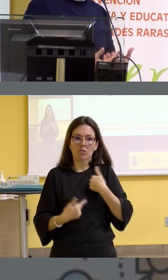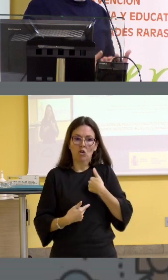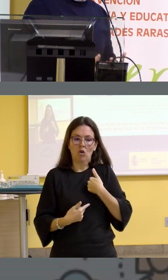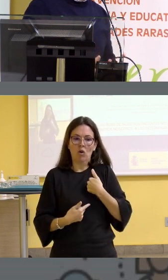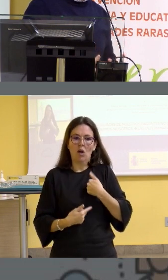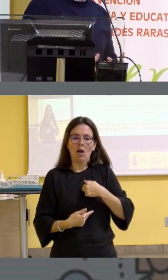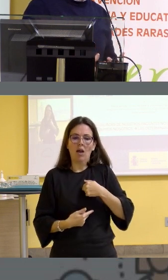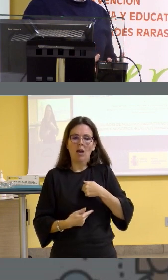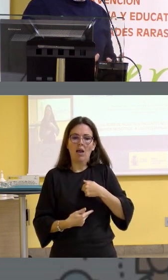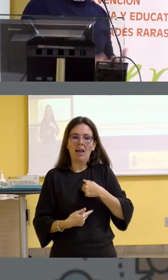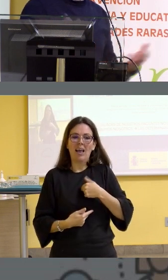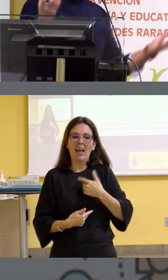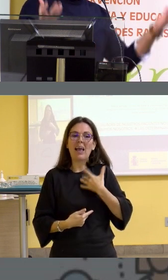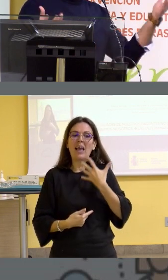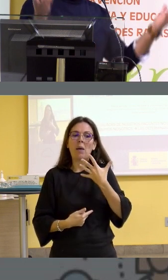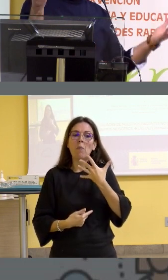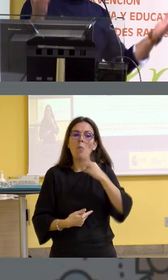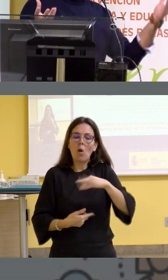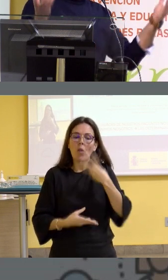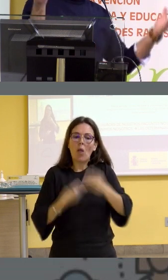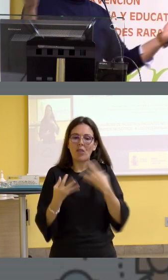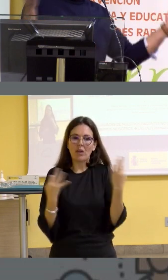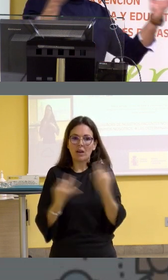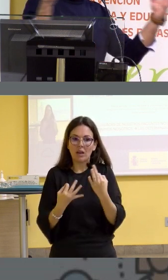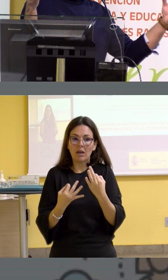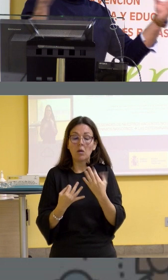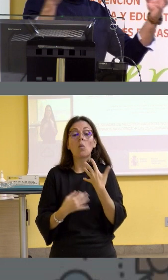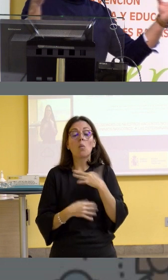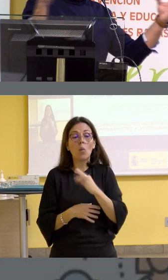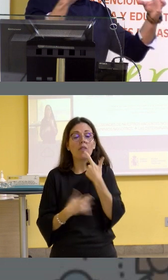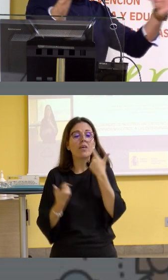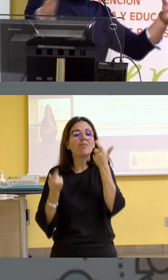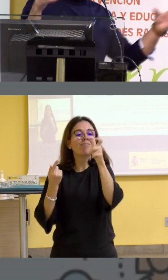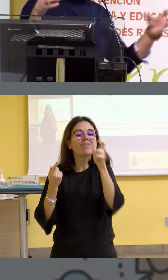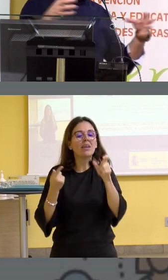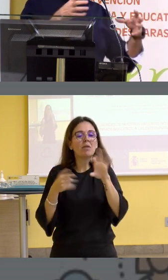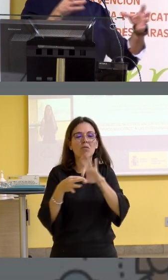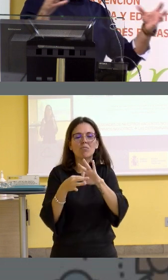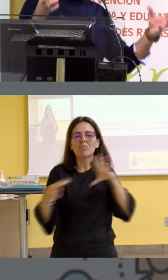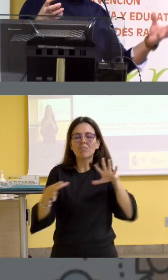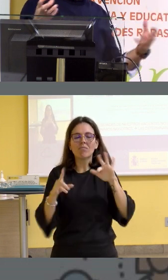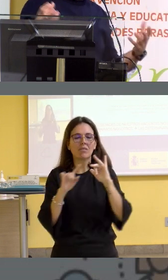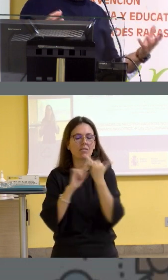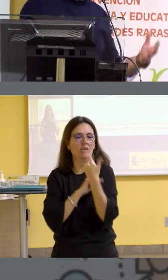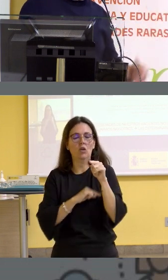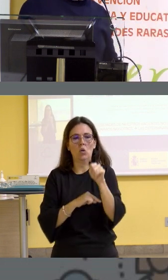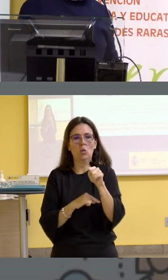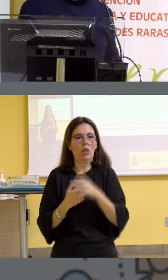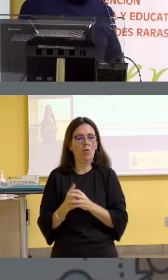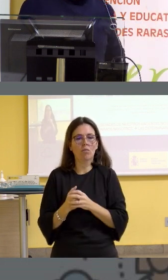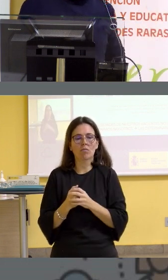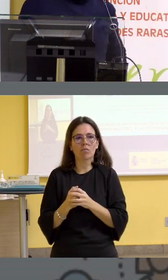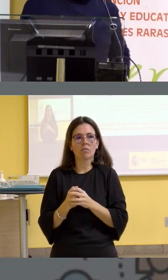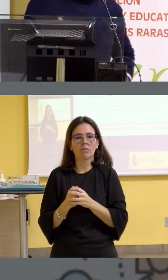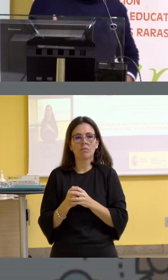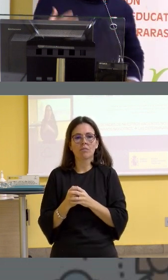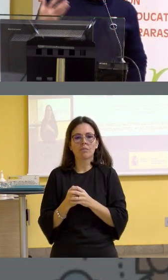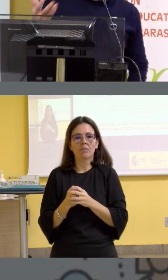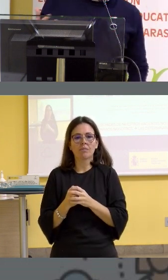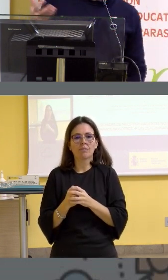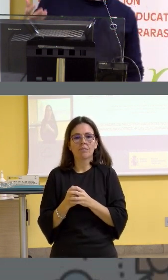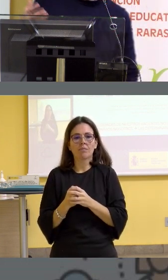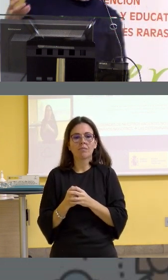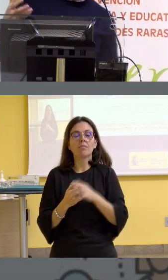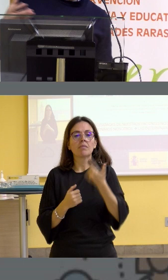capaces de hacer, a lo mejor estamos utilizando términos que nunca van a casar en el contexto que nos ocupa.